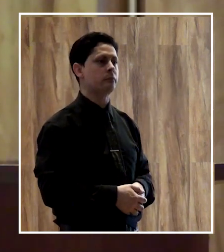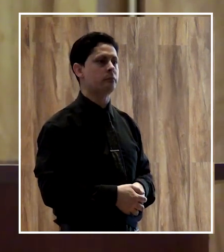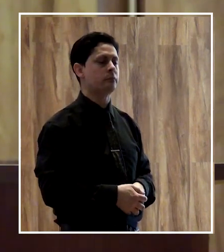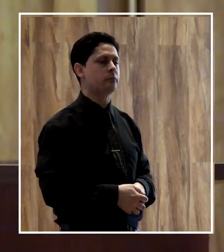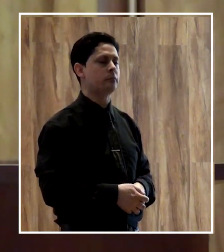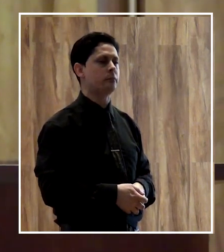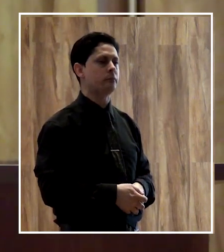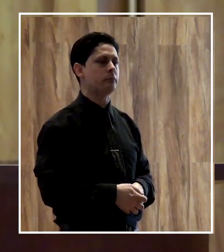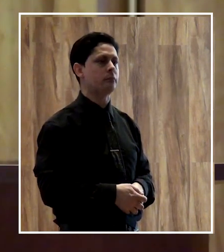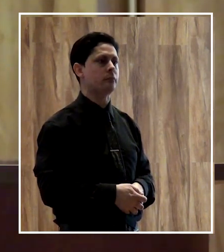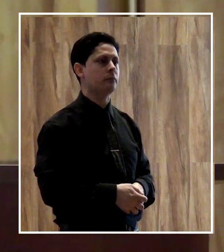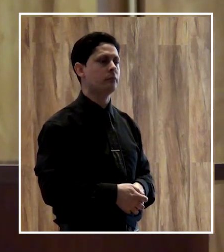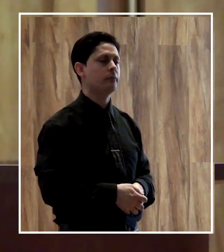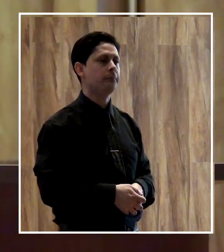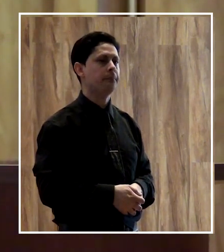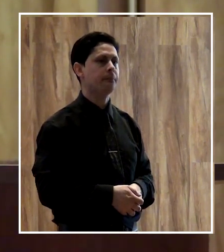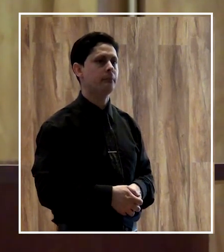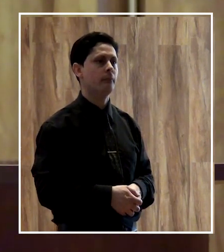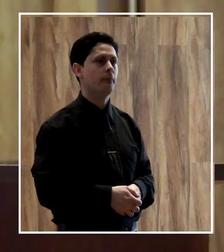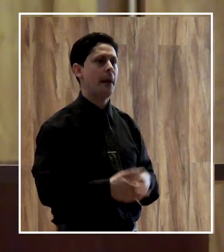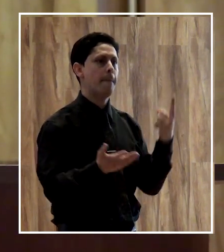en